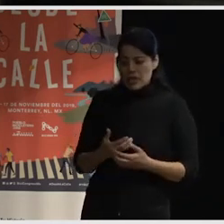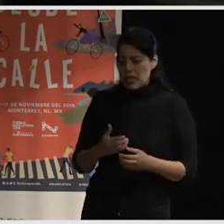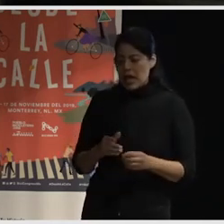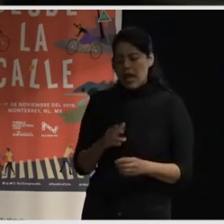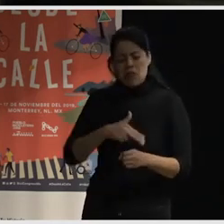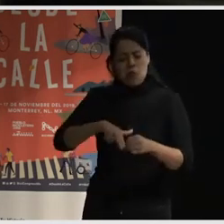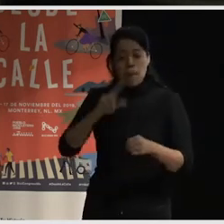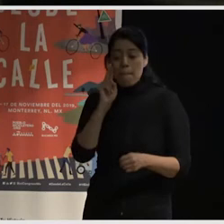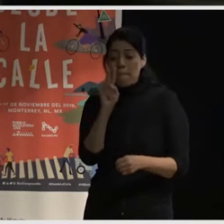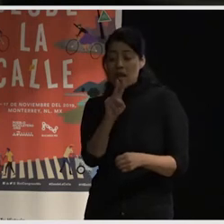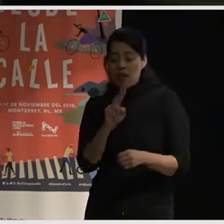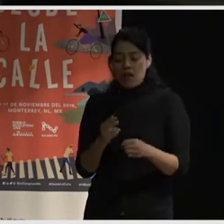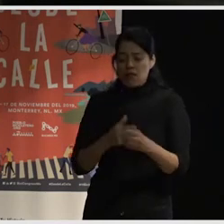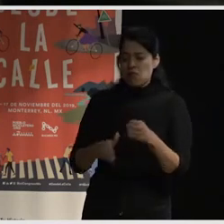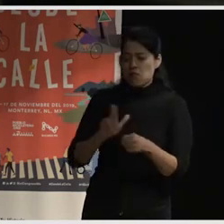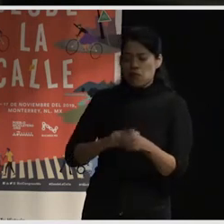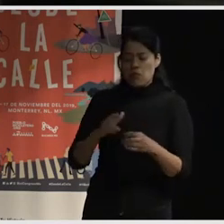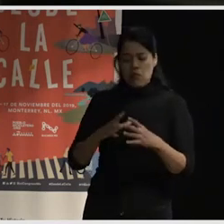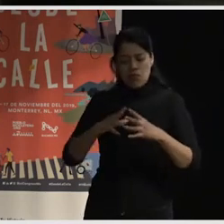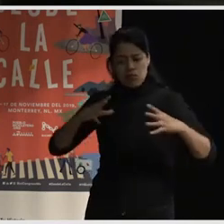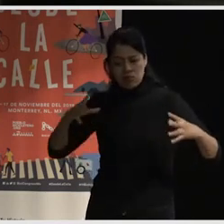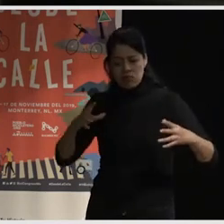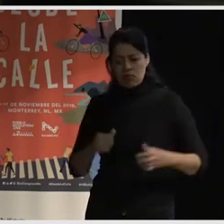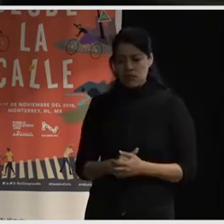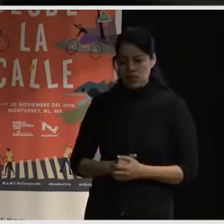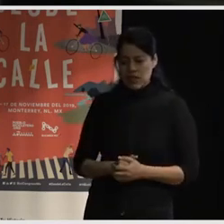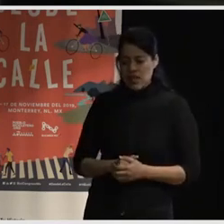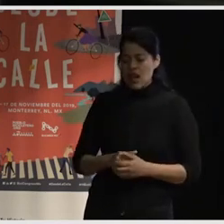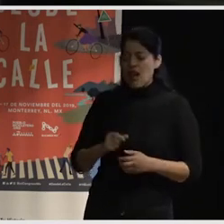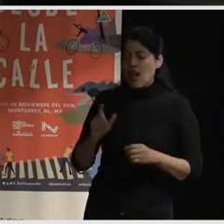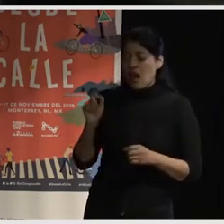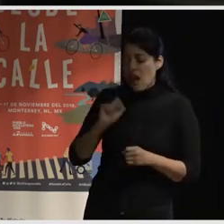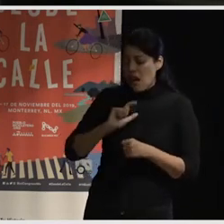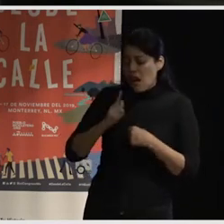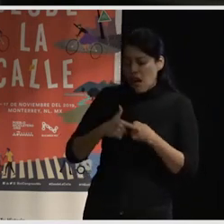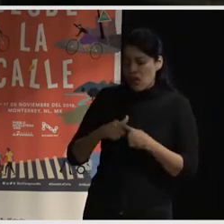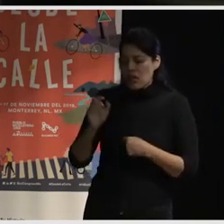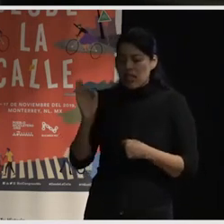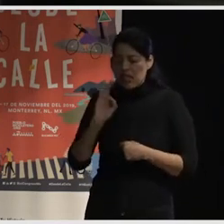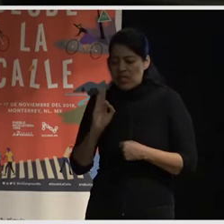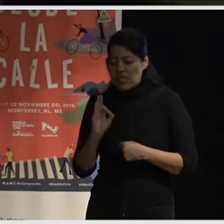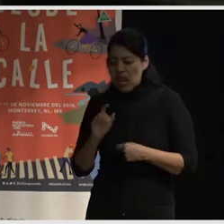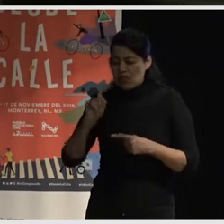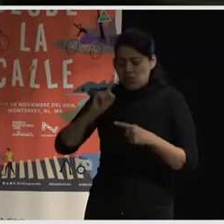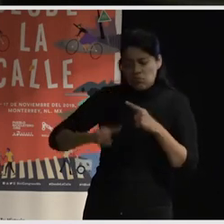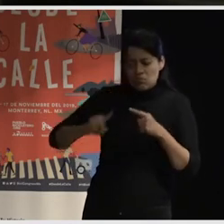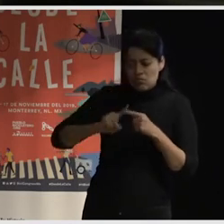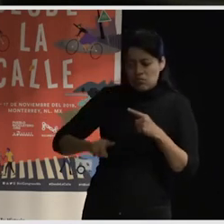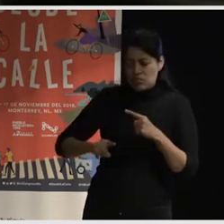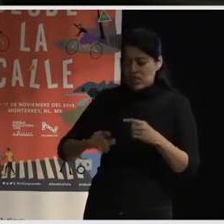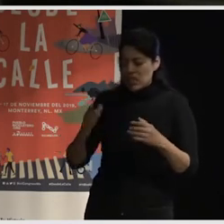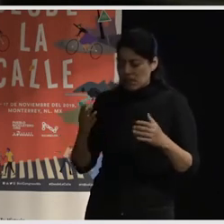normalización que éste no es algo que estamos haciendo sino algo que nos está quizá evitando lograr acción lograr